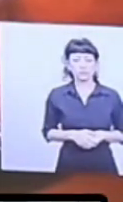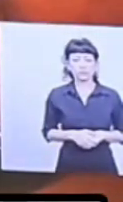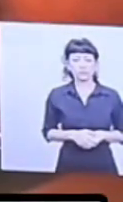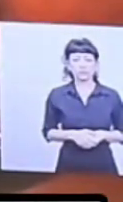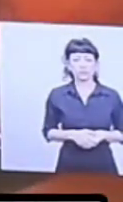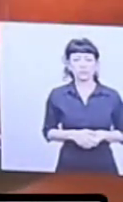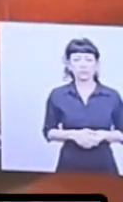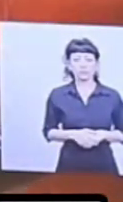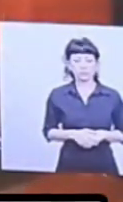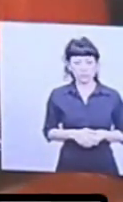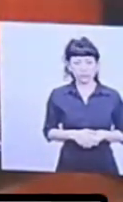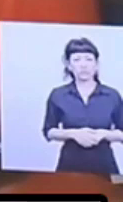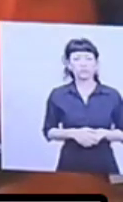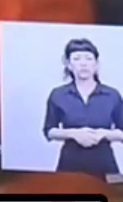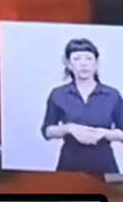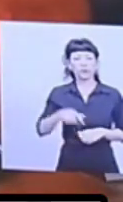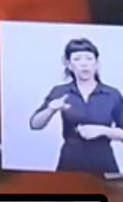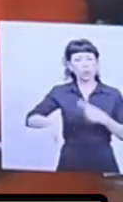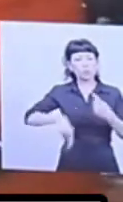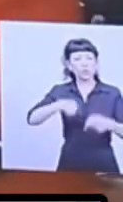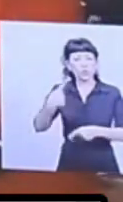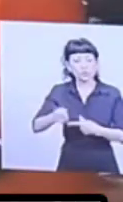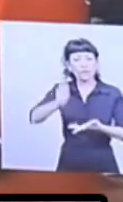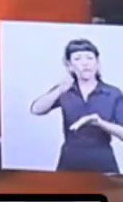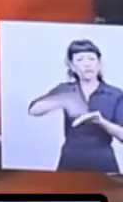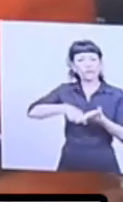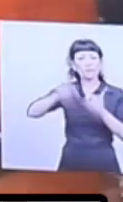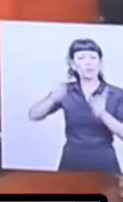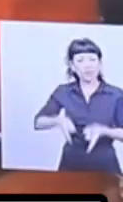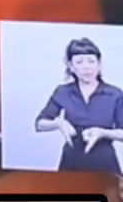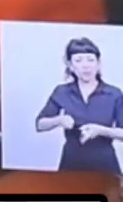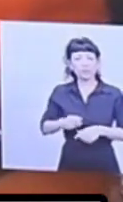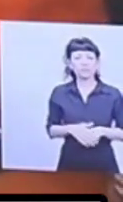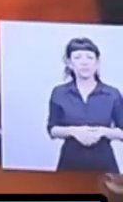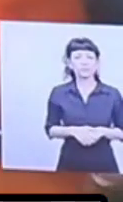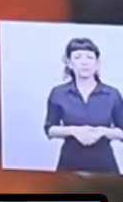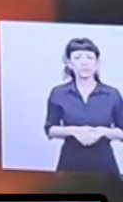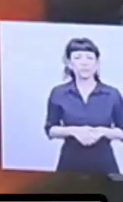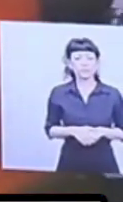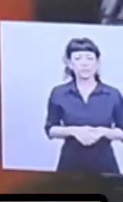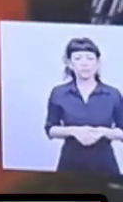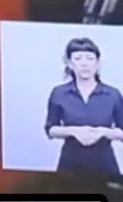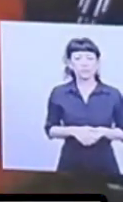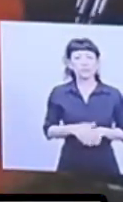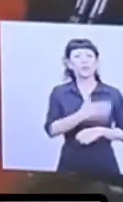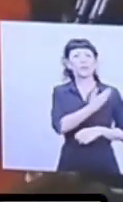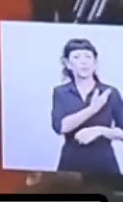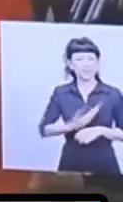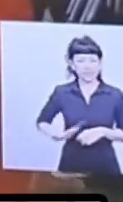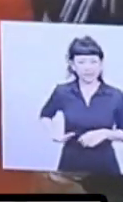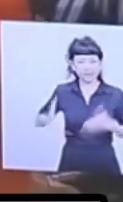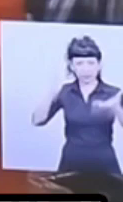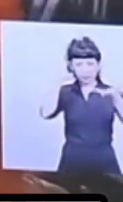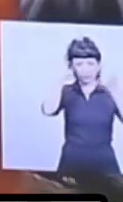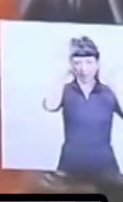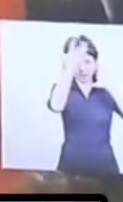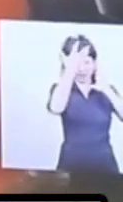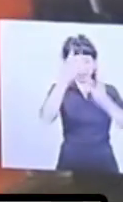continuación dejarán su rúbrica presidente electo